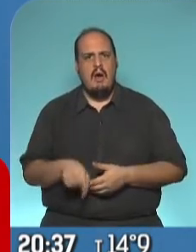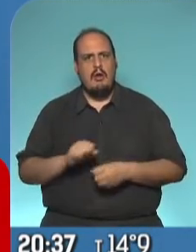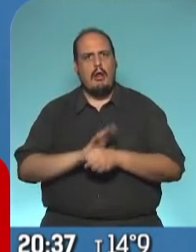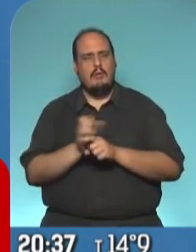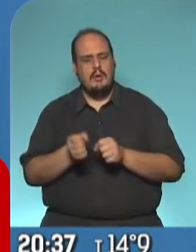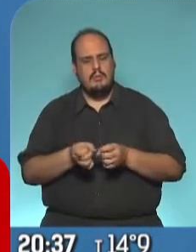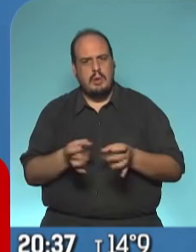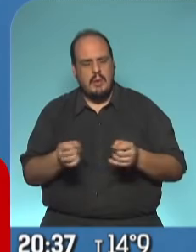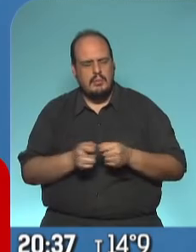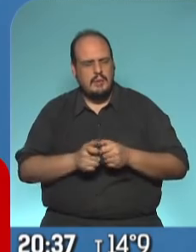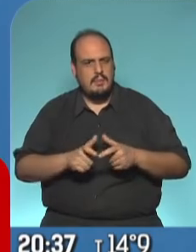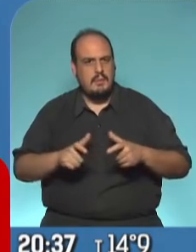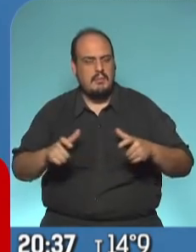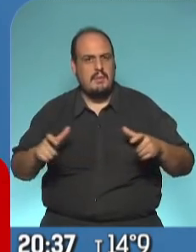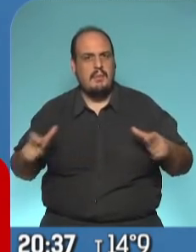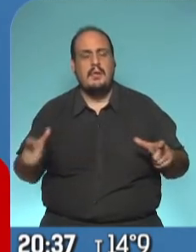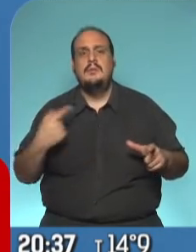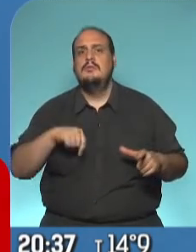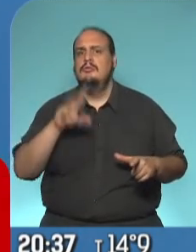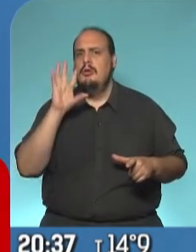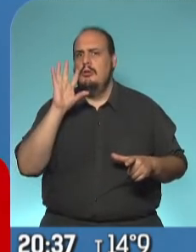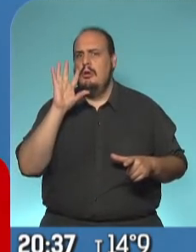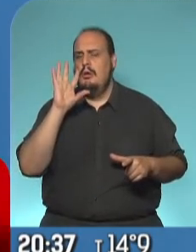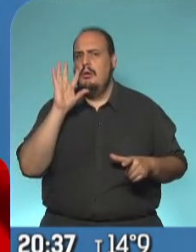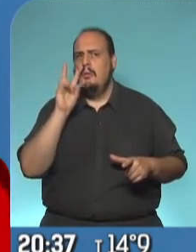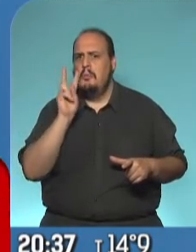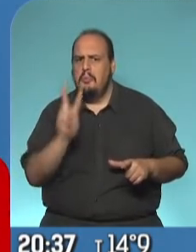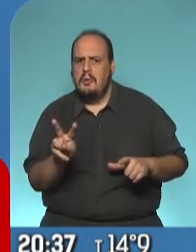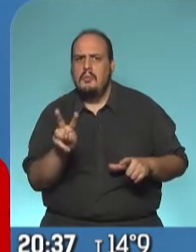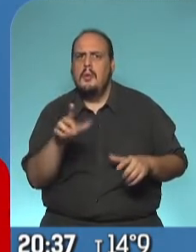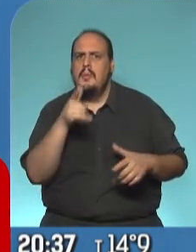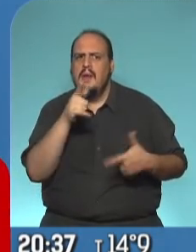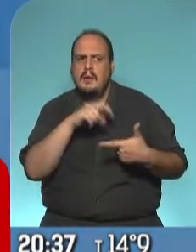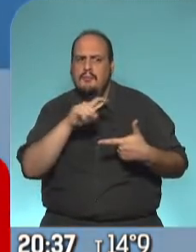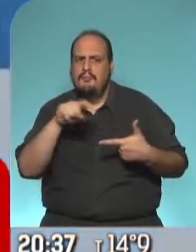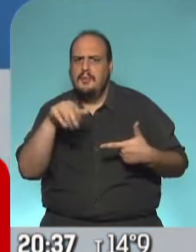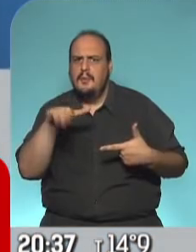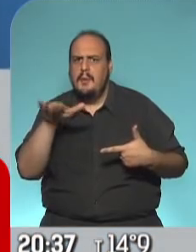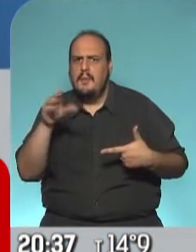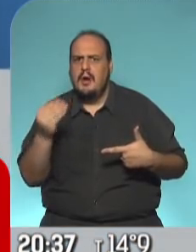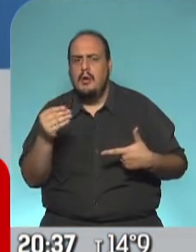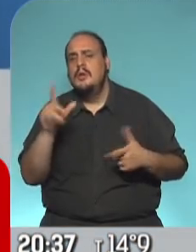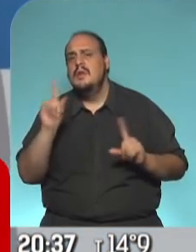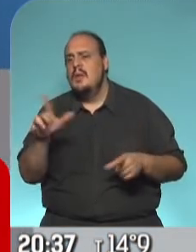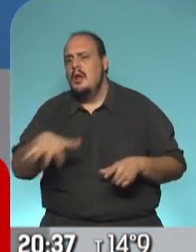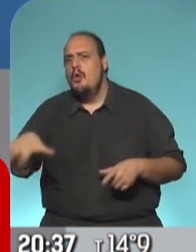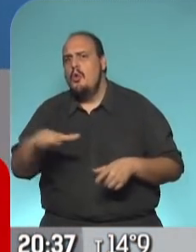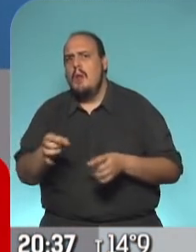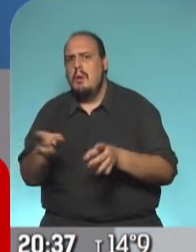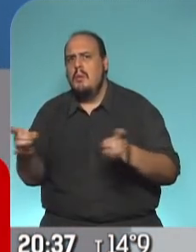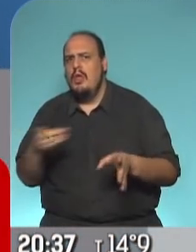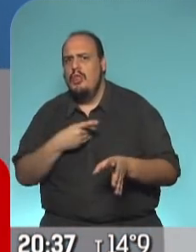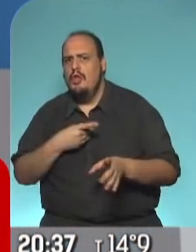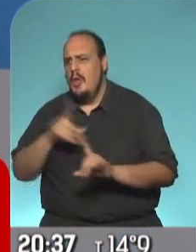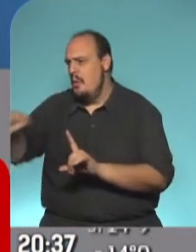viendo en los últimos días, lo que estamos observando es qué tendencia se va produciendo con esto, en qué lugar se producen los casos, qué